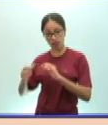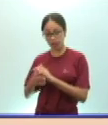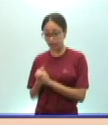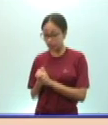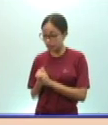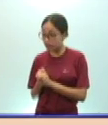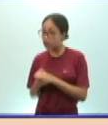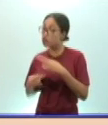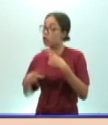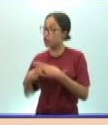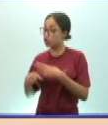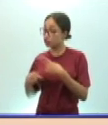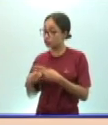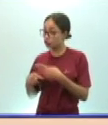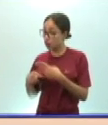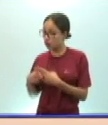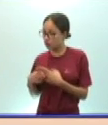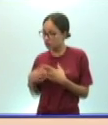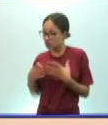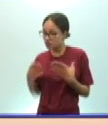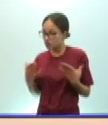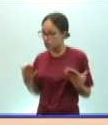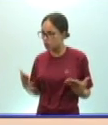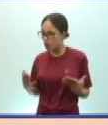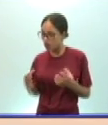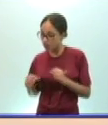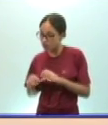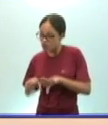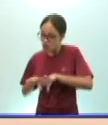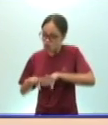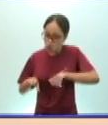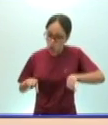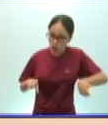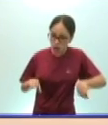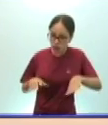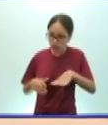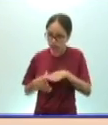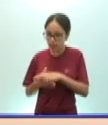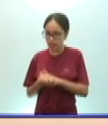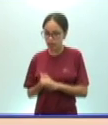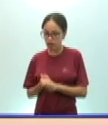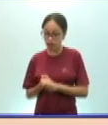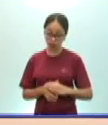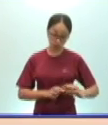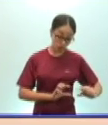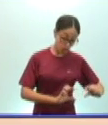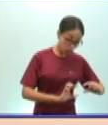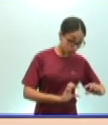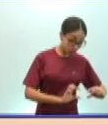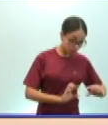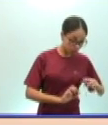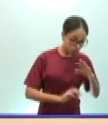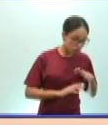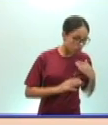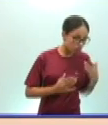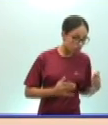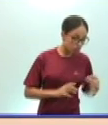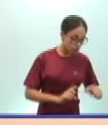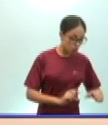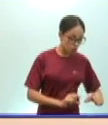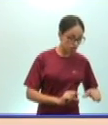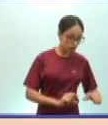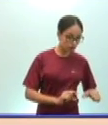colocamos el componente que separamos y en la parte inferior el componente que se recoge, que en este